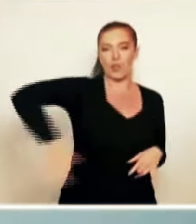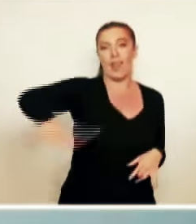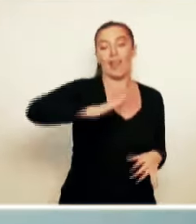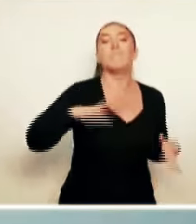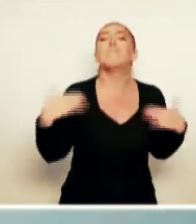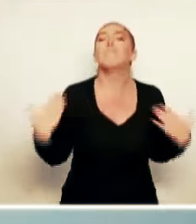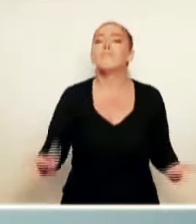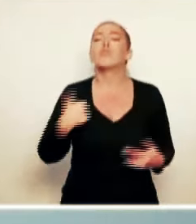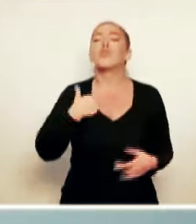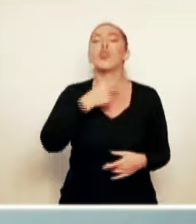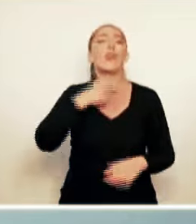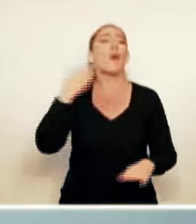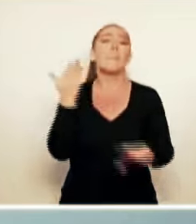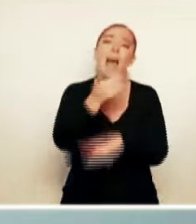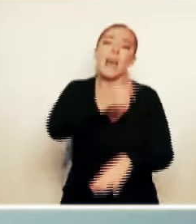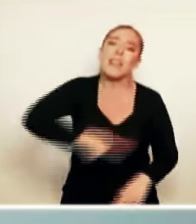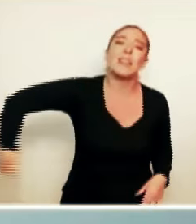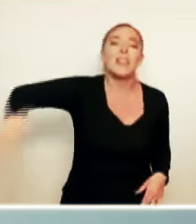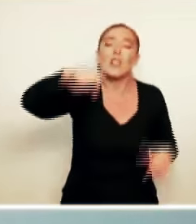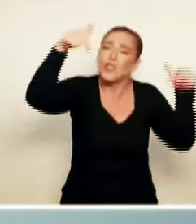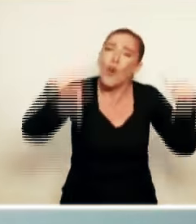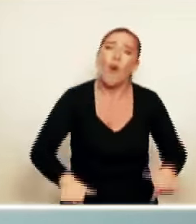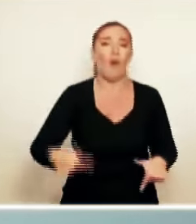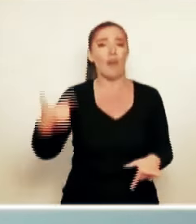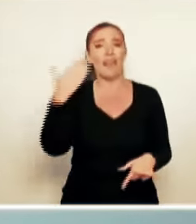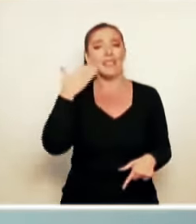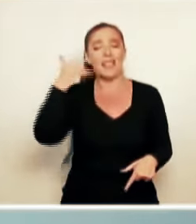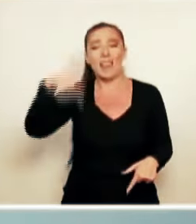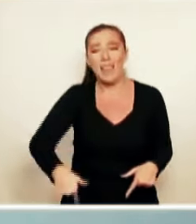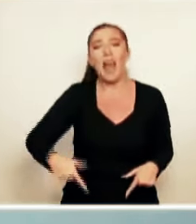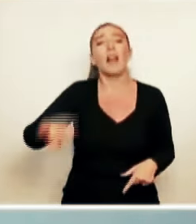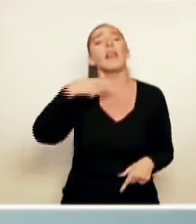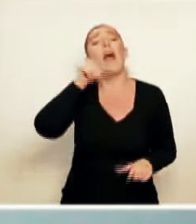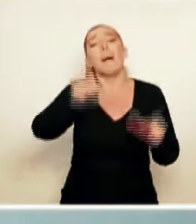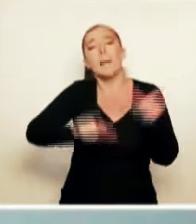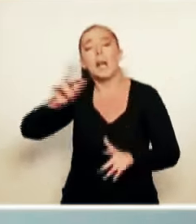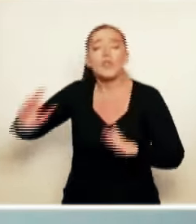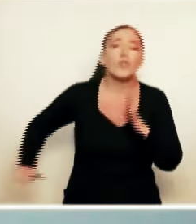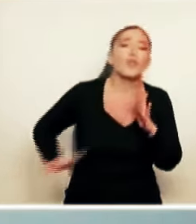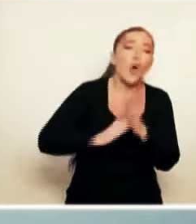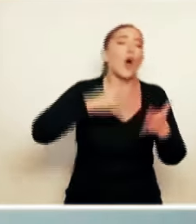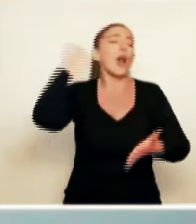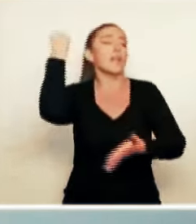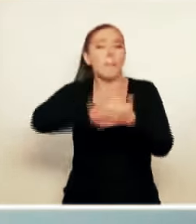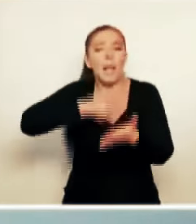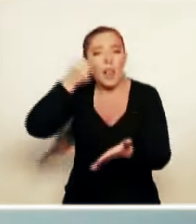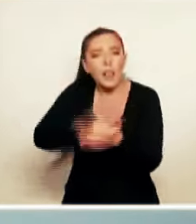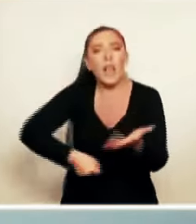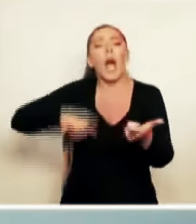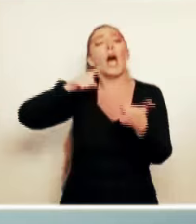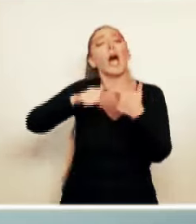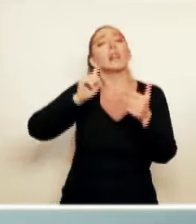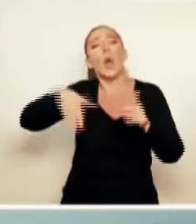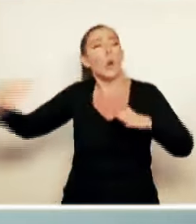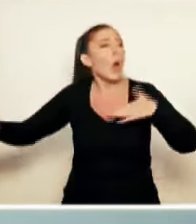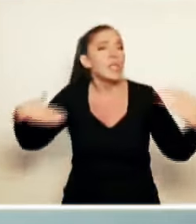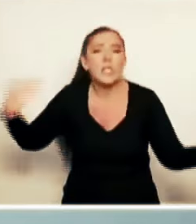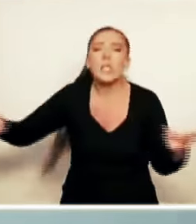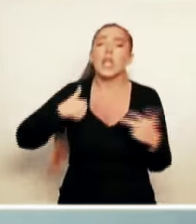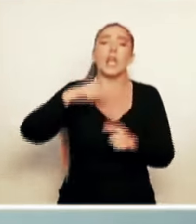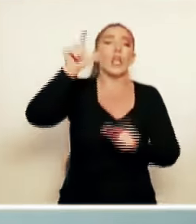Entonces, ¿qué quiero pedirles hoy, esta tarde, a dirigentes, militantes,